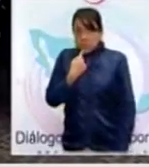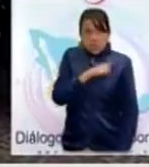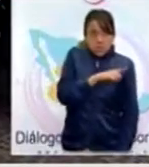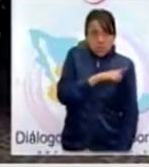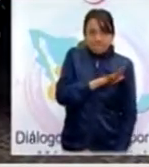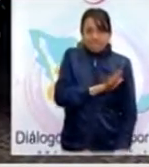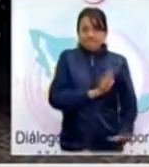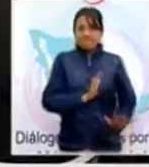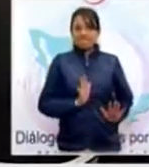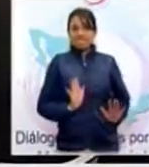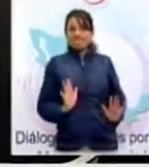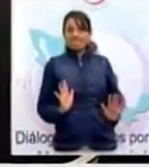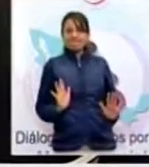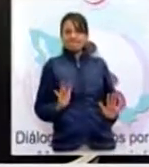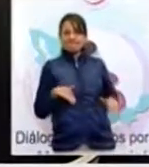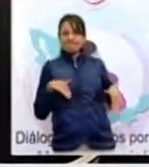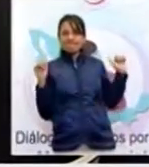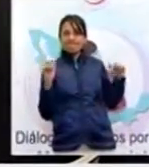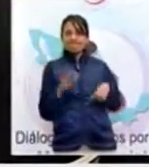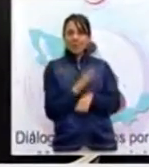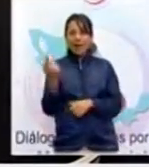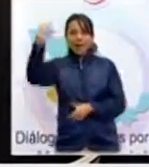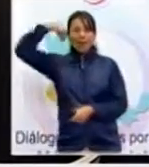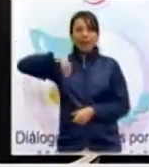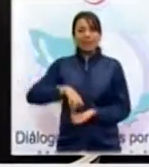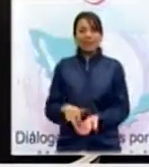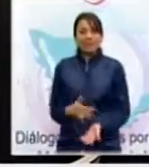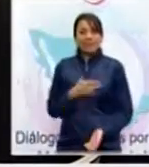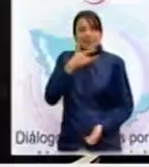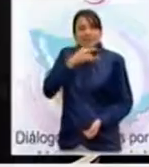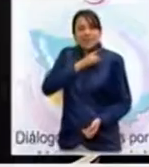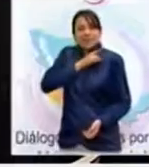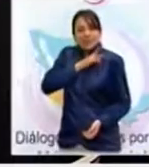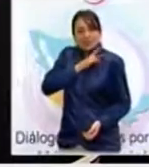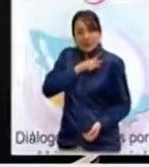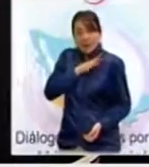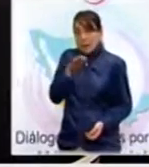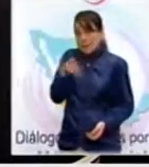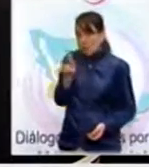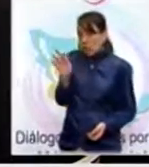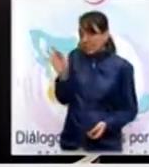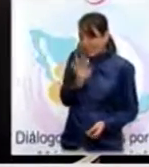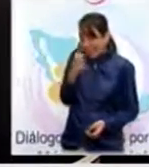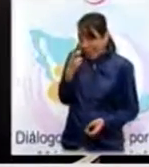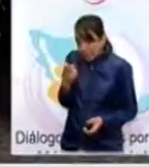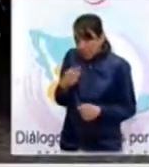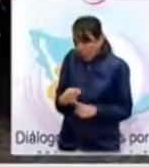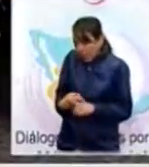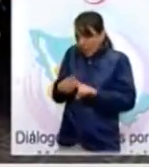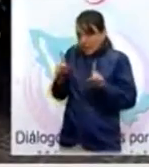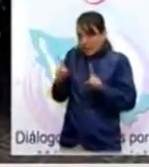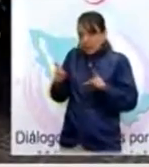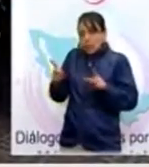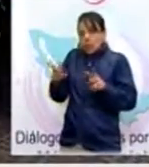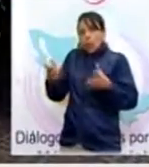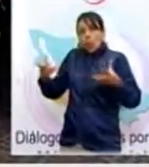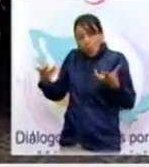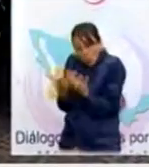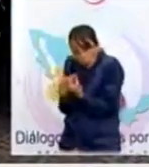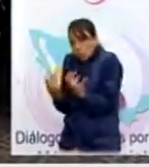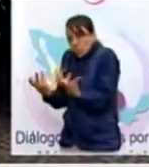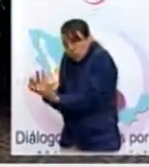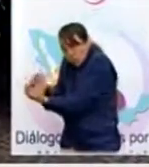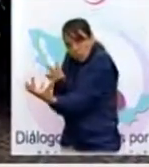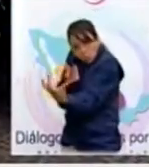representa. Pero si la participación ciudadana la cubrimos en una figura social, llámese a través de la asamblea